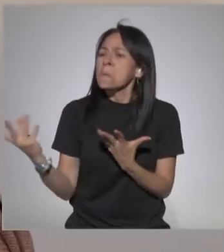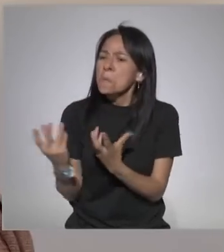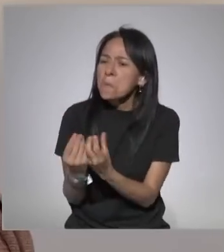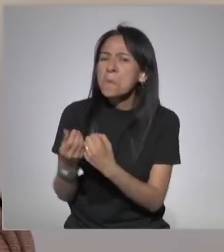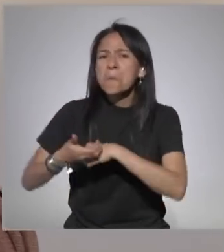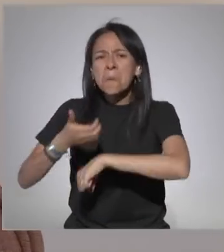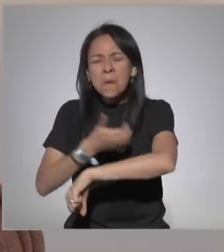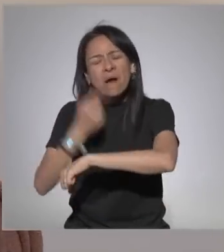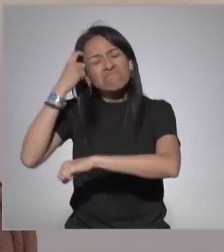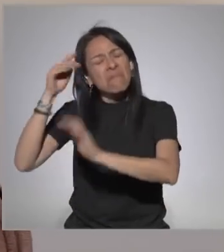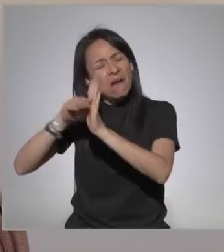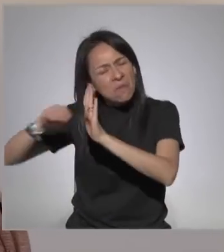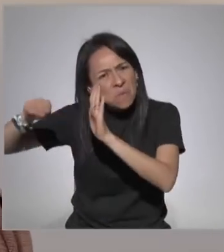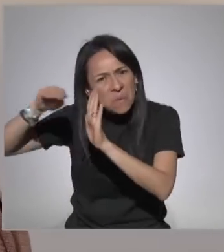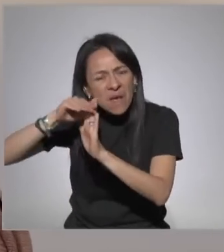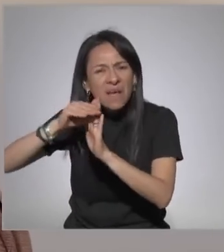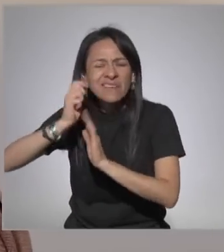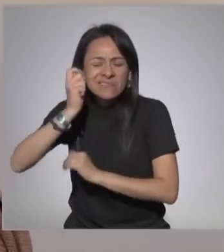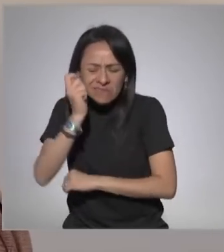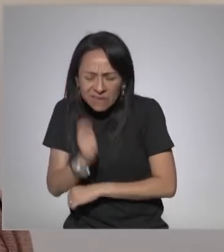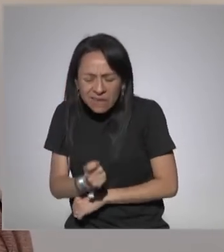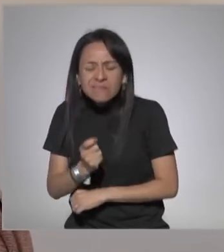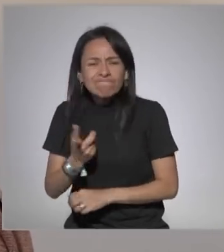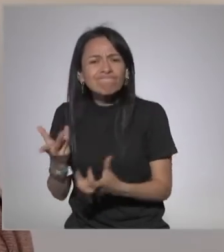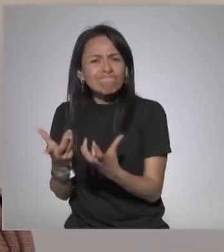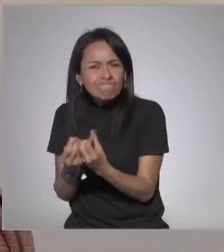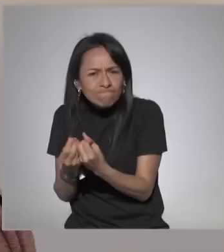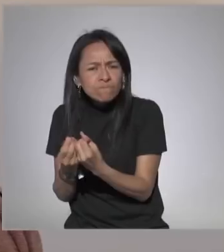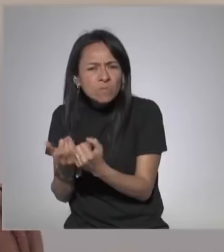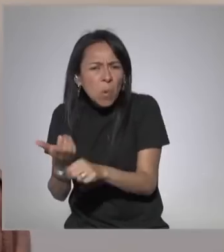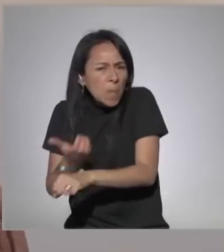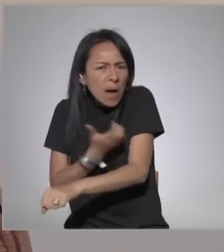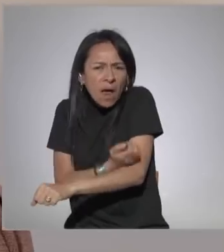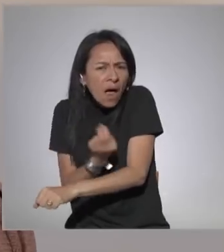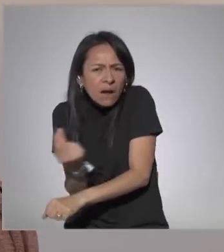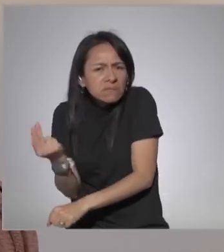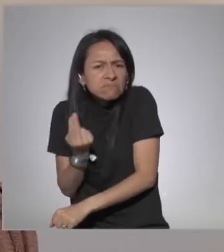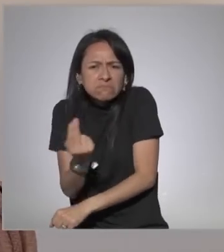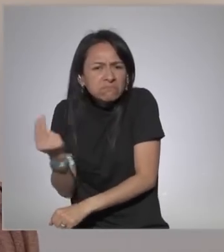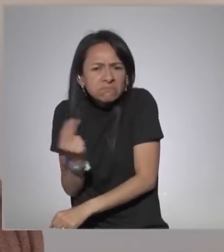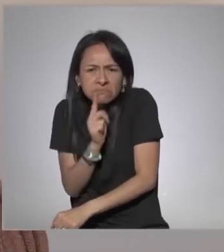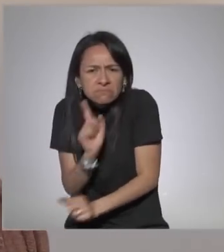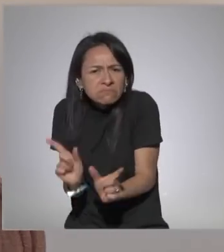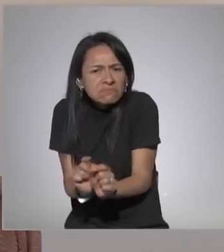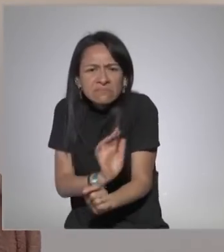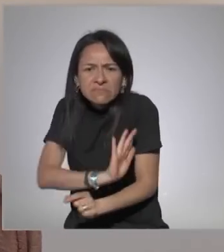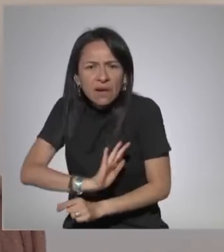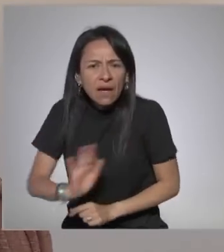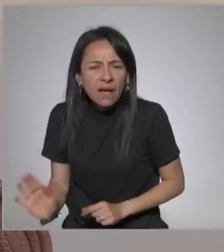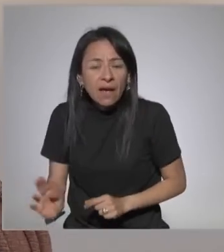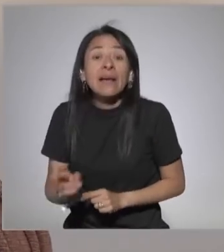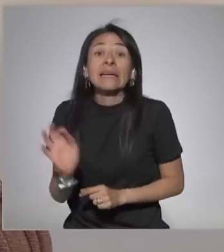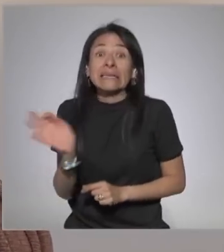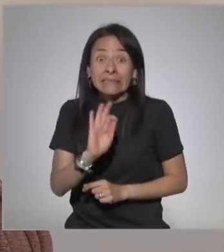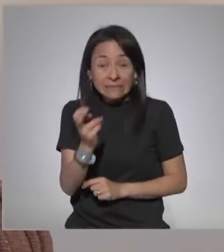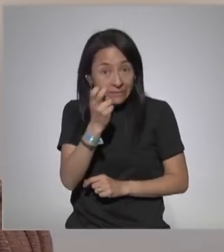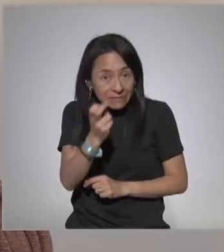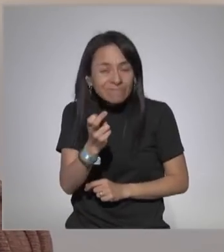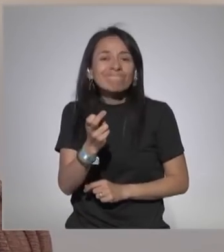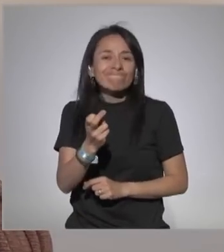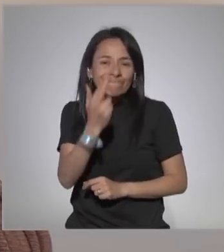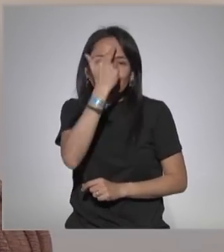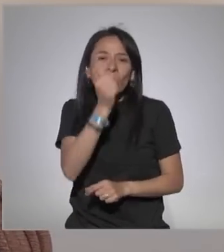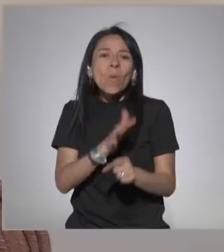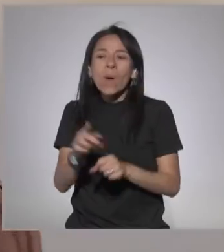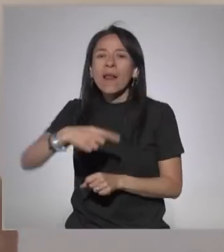la significación, el compañerismo. Y entonces también lo que va a pasar es que muchas personas no se van a animar a una relación de